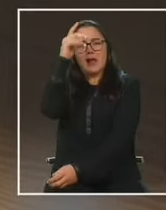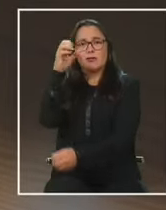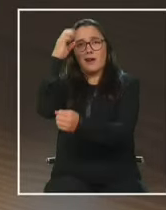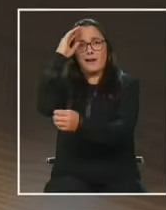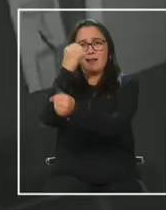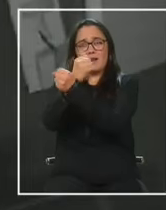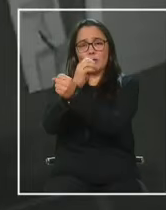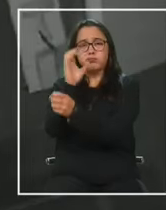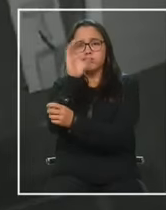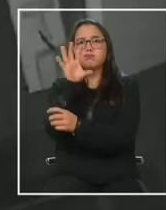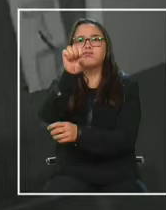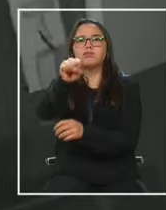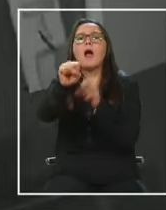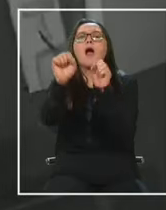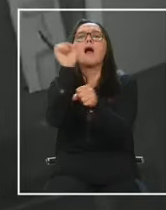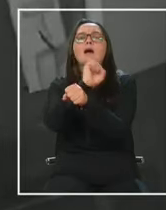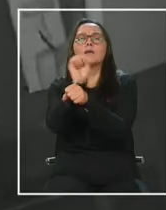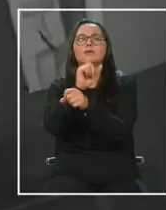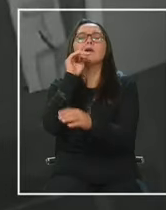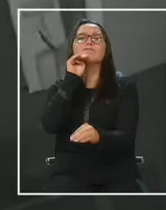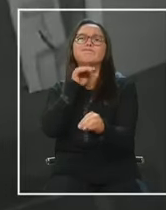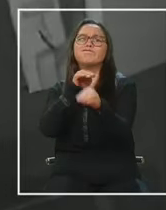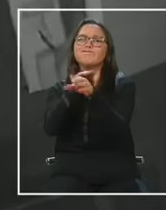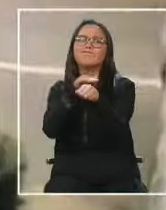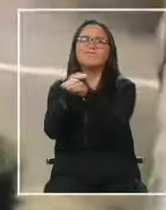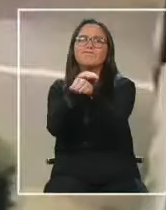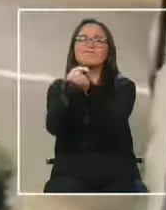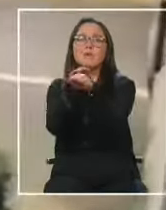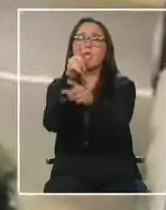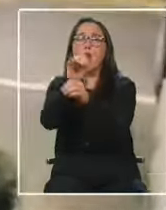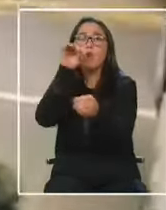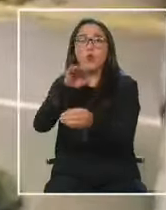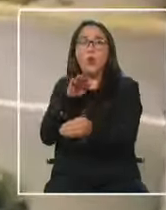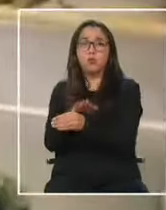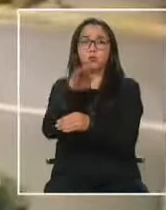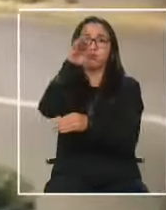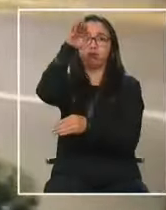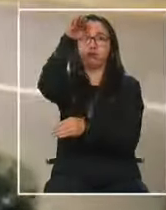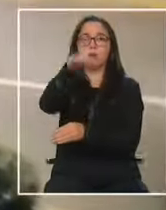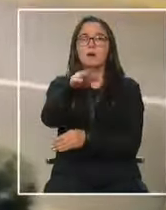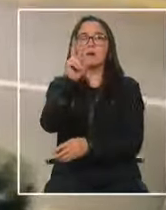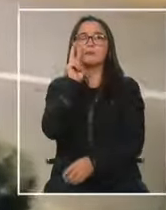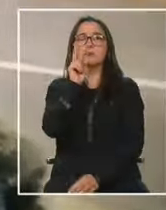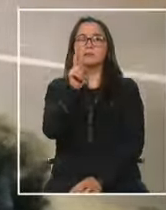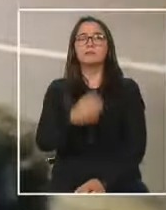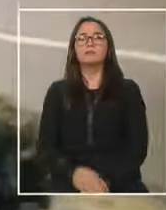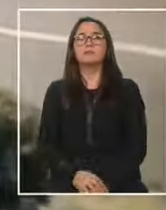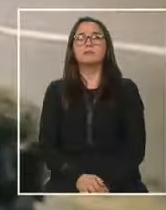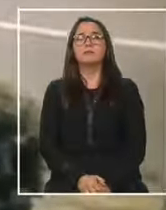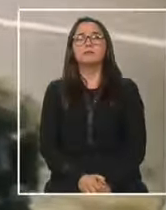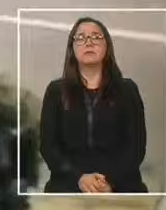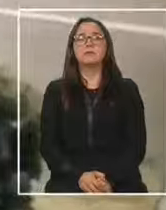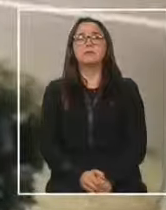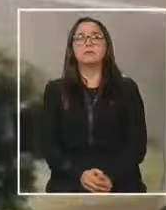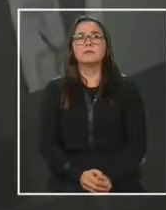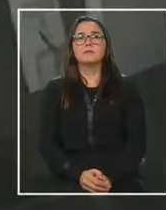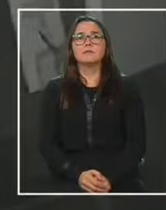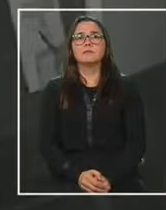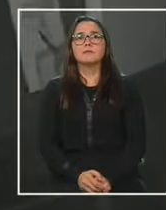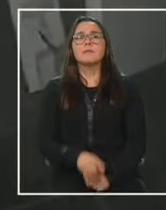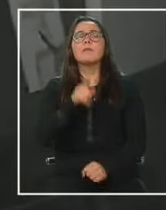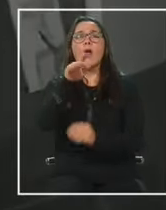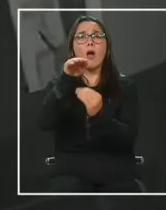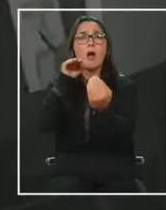robado fue ahí que inició la persecución que cual despegue de avión elevó a este delincuente las vías las